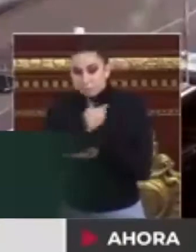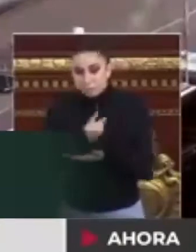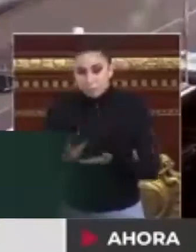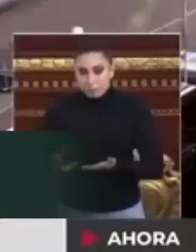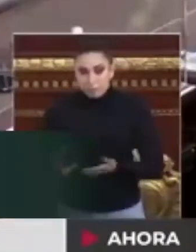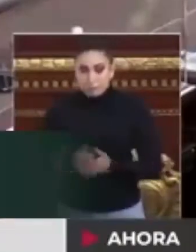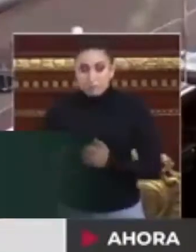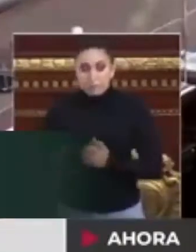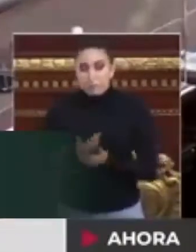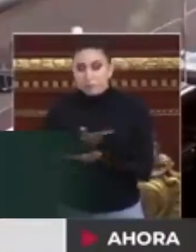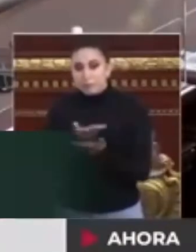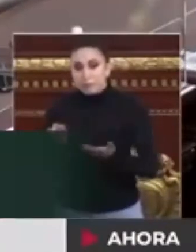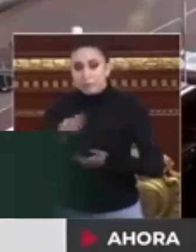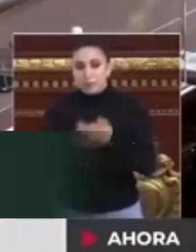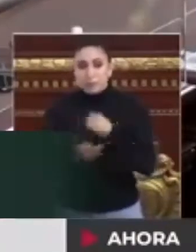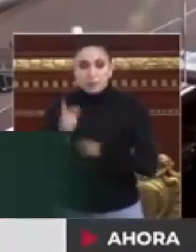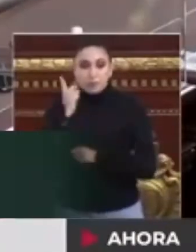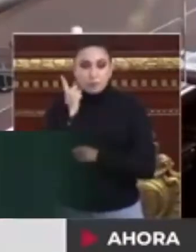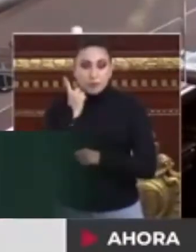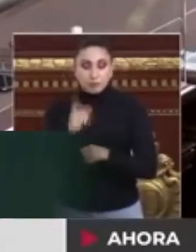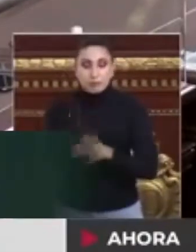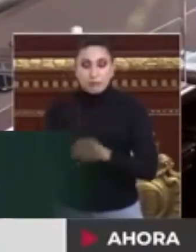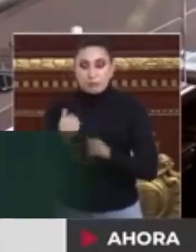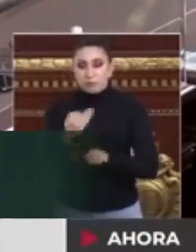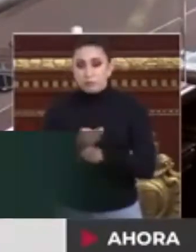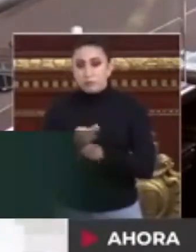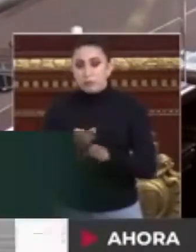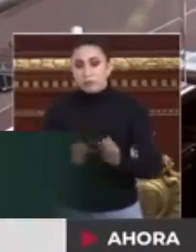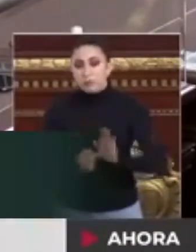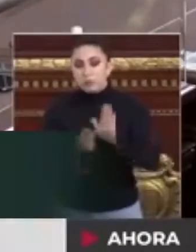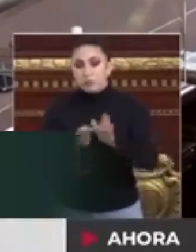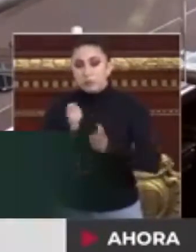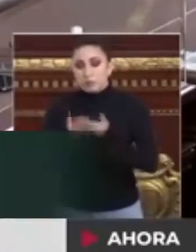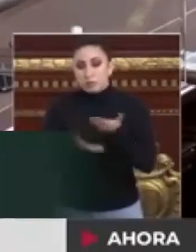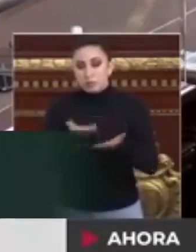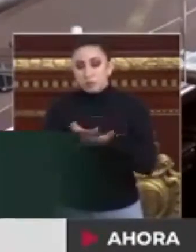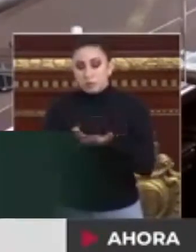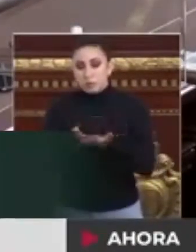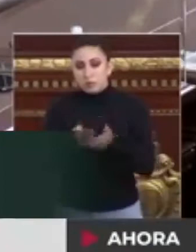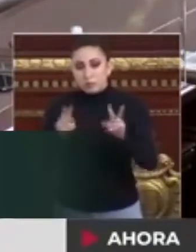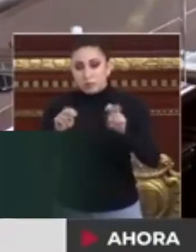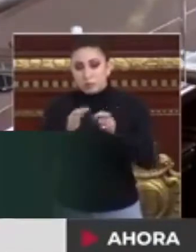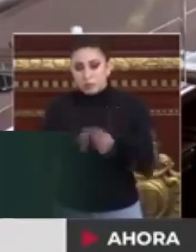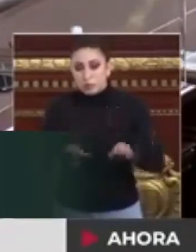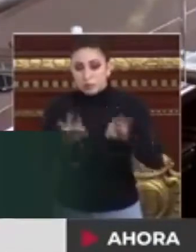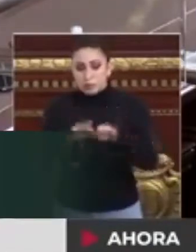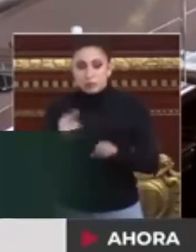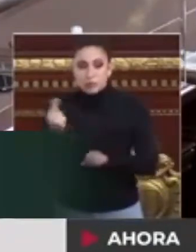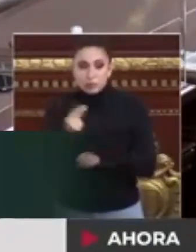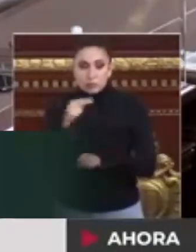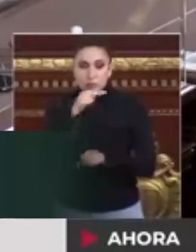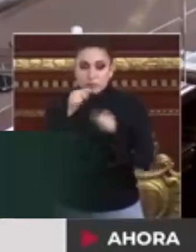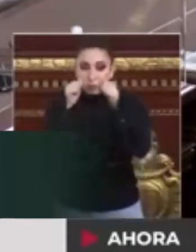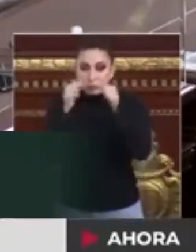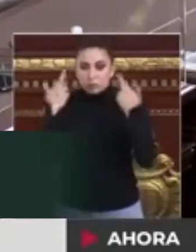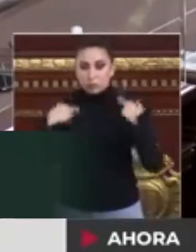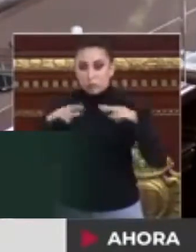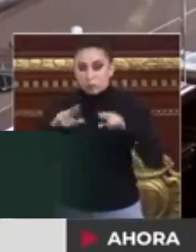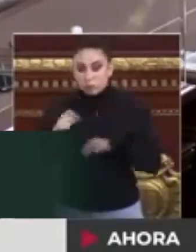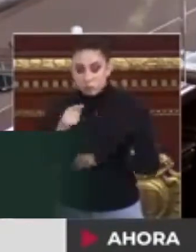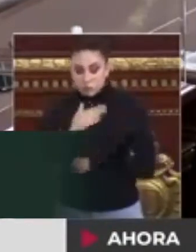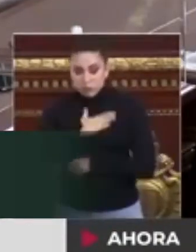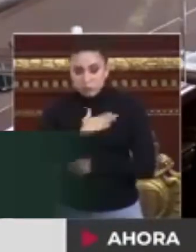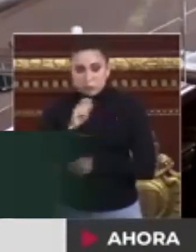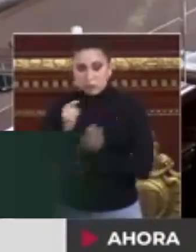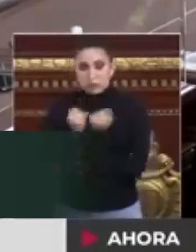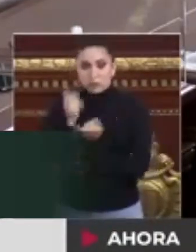El diputado Pablo Montes de Oca citó un artículo publicado por la revista médica británica The Lancet sobre las estimaciones